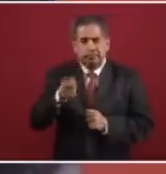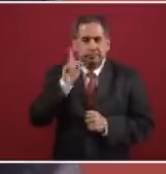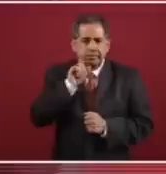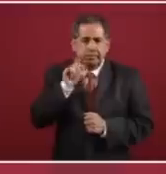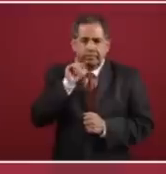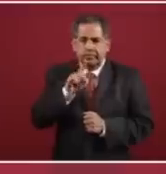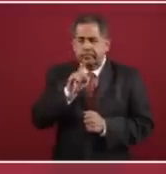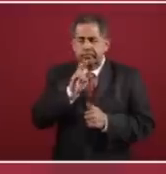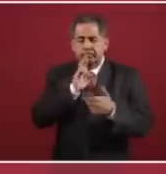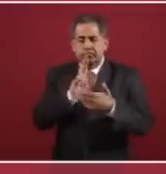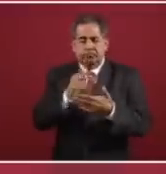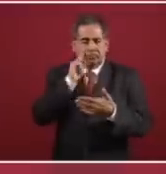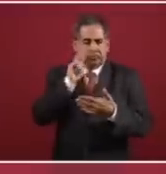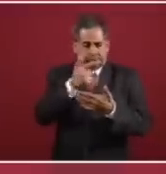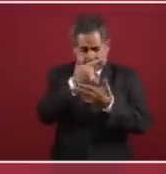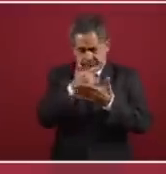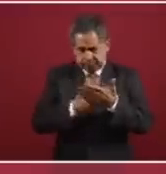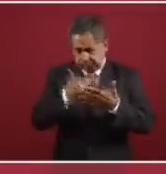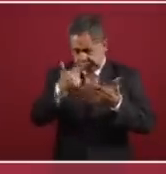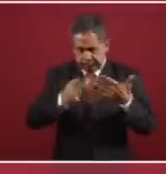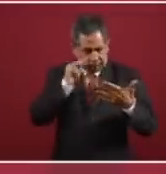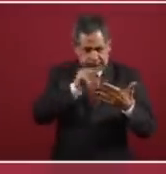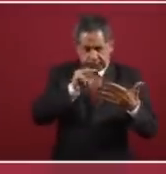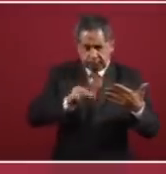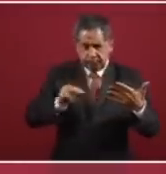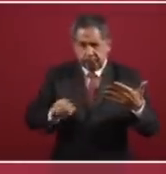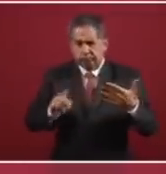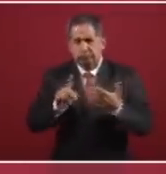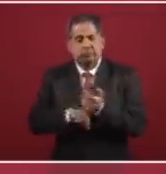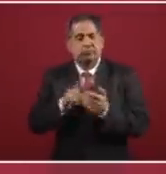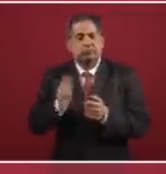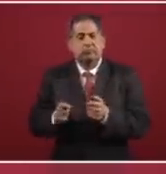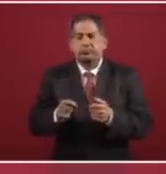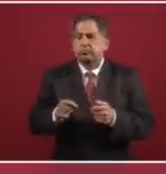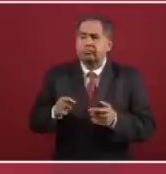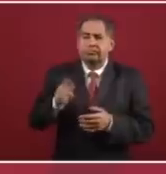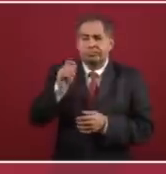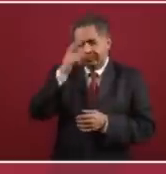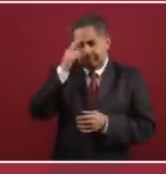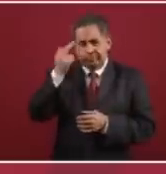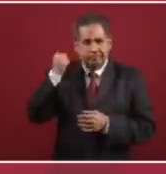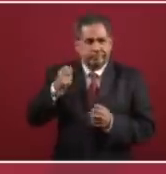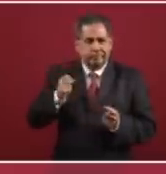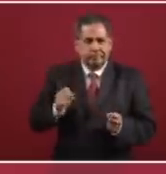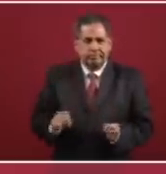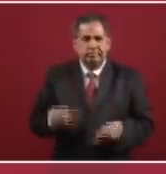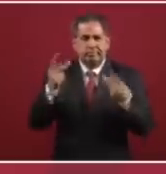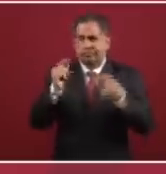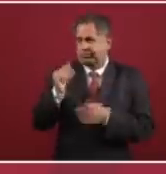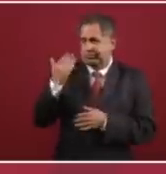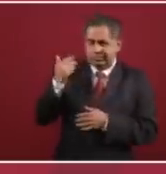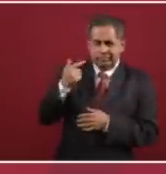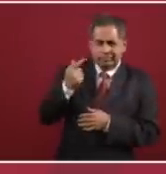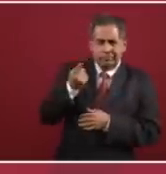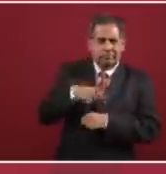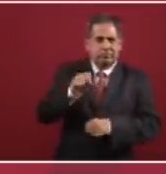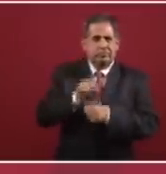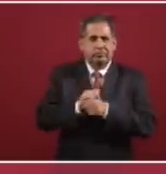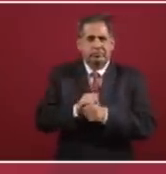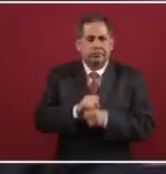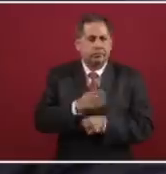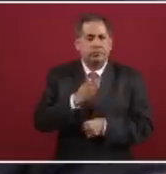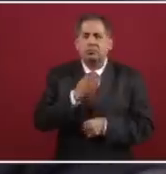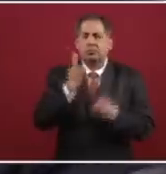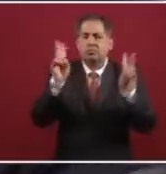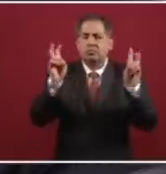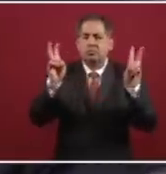resultado de esta venta del Buen Fin, que no es